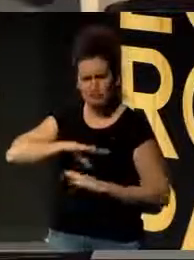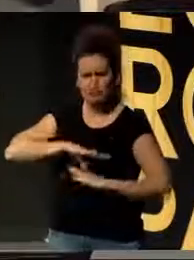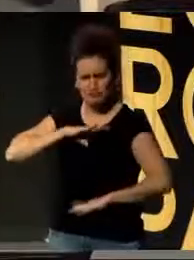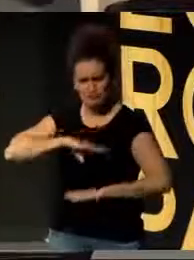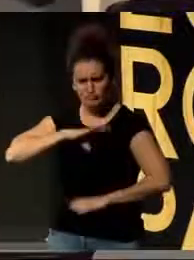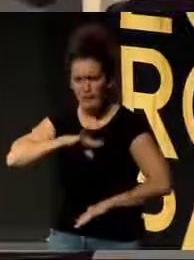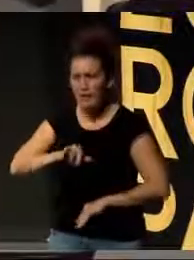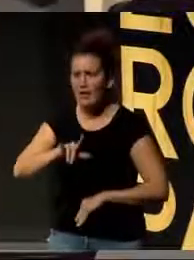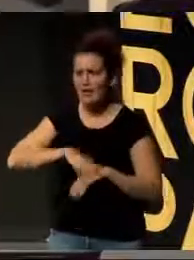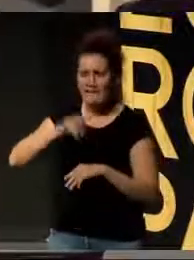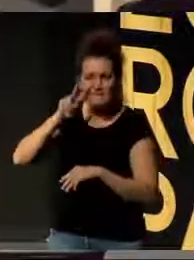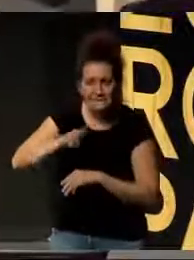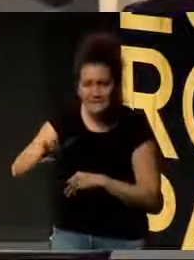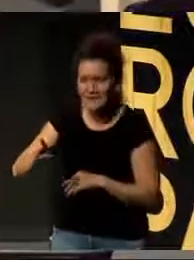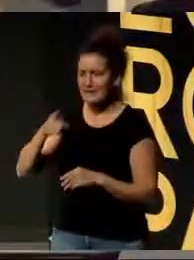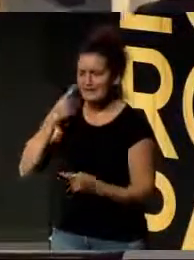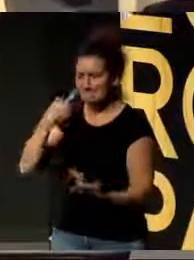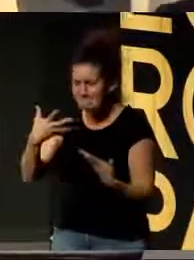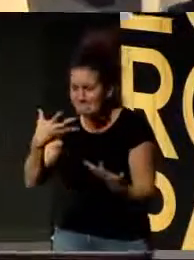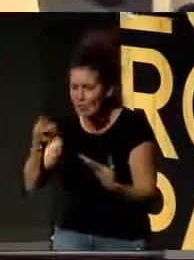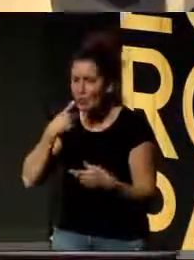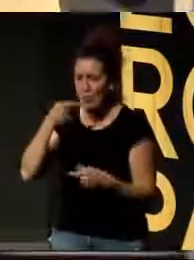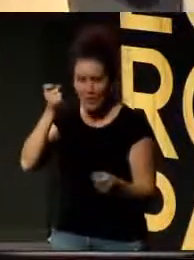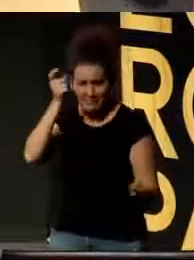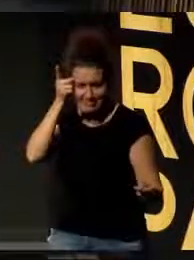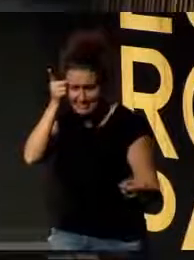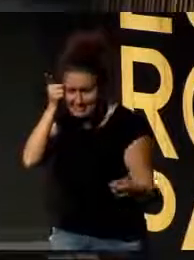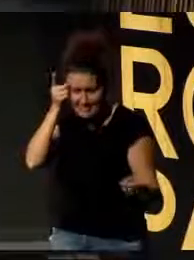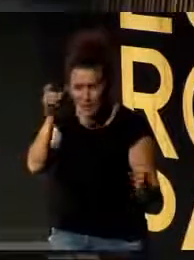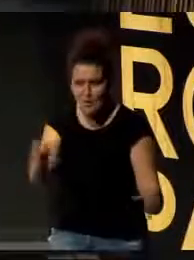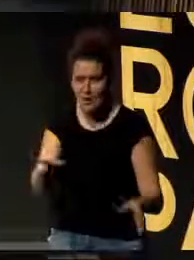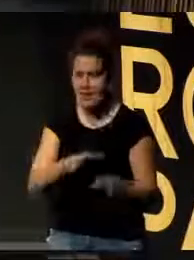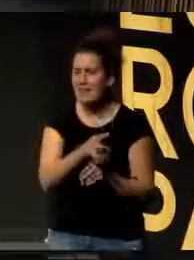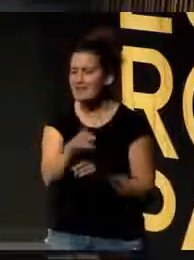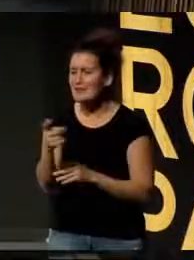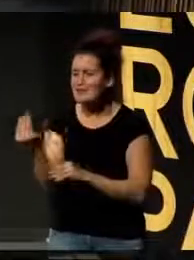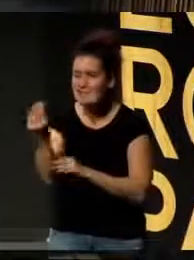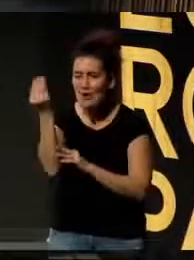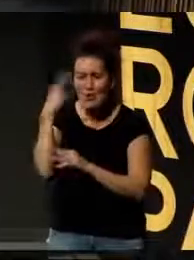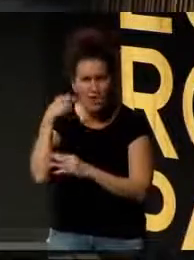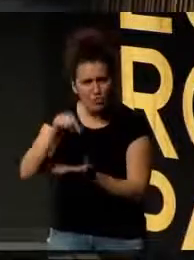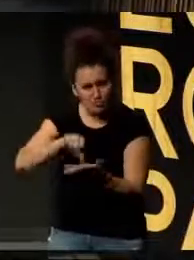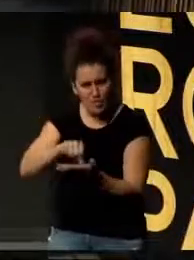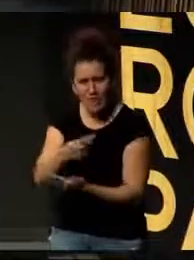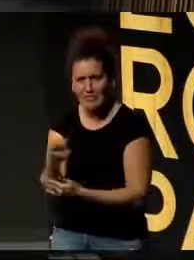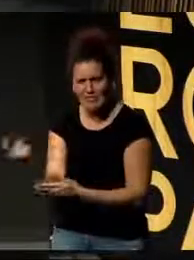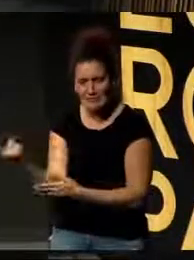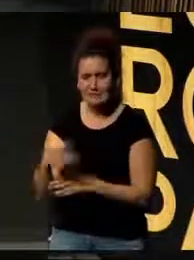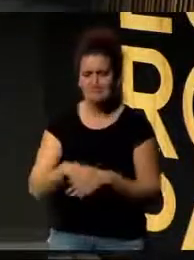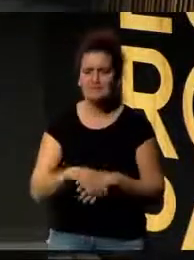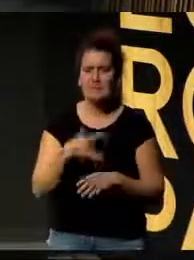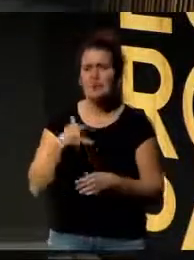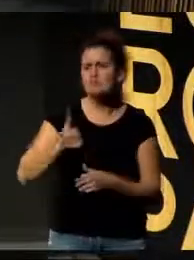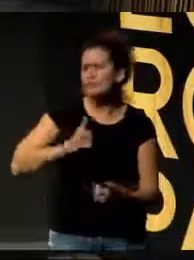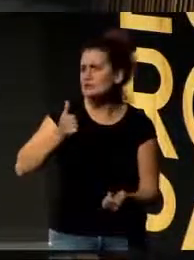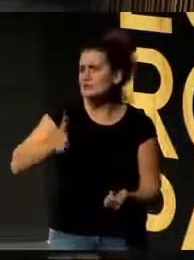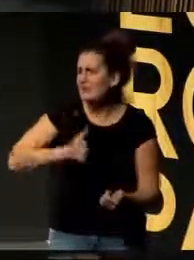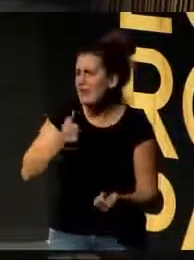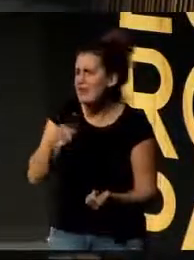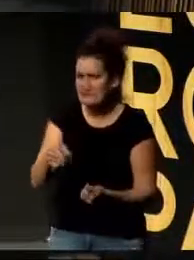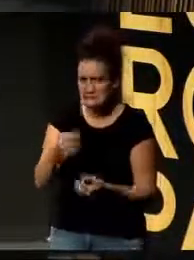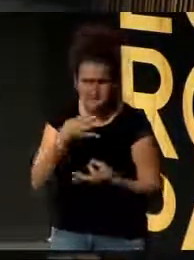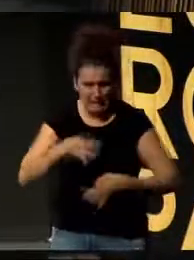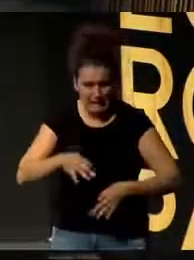de ver, de detectar como antenas las necesidades de mejora que tiene la ciudad, las posibilidades,